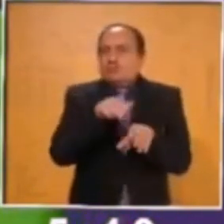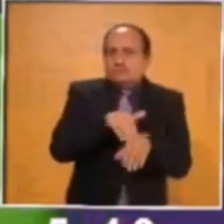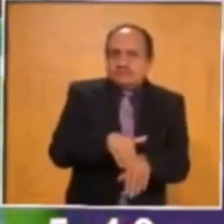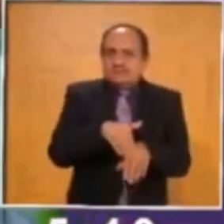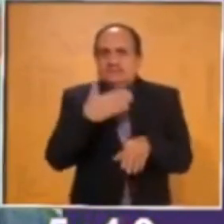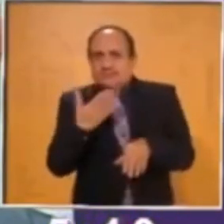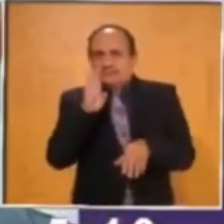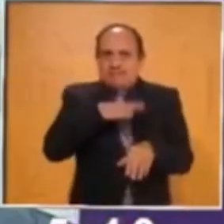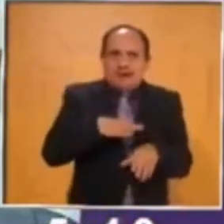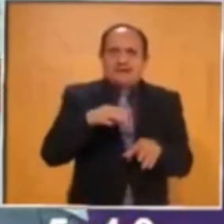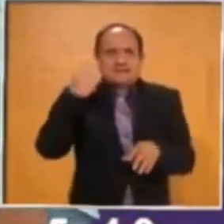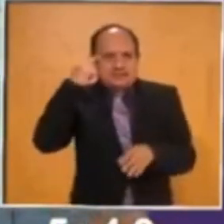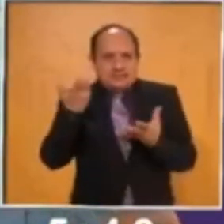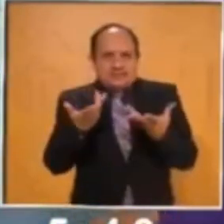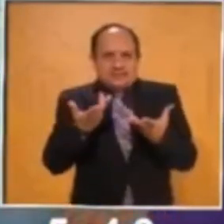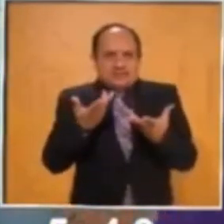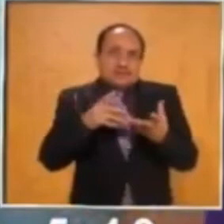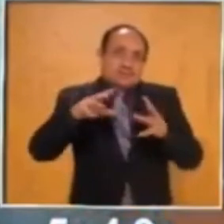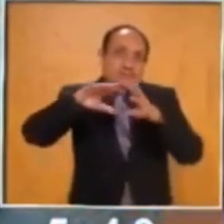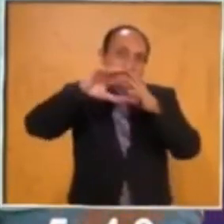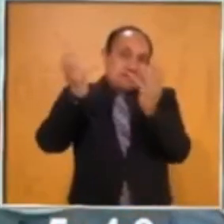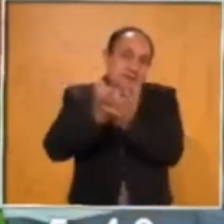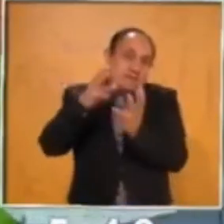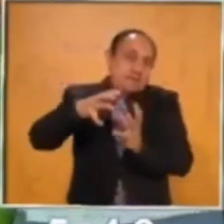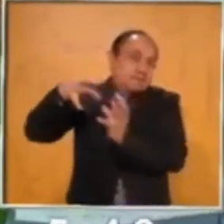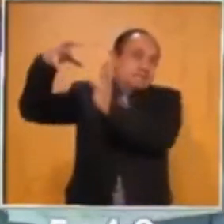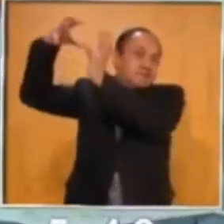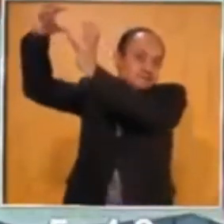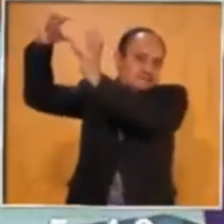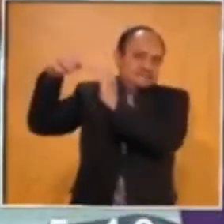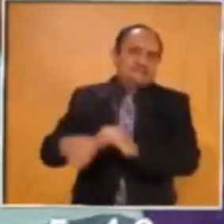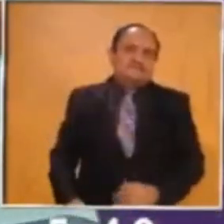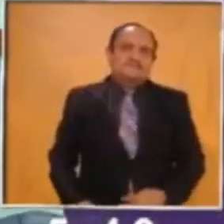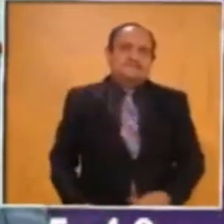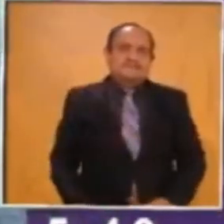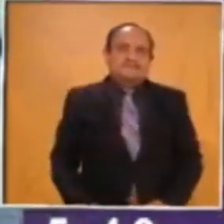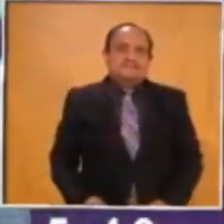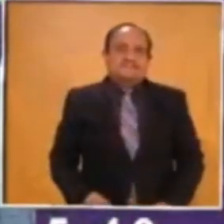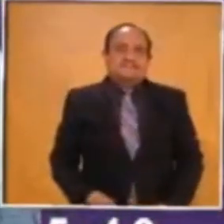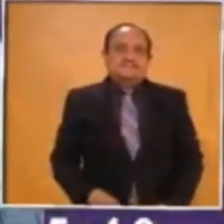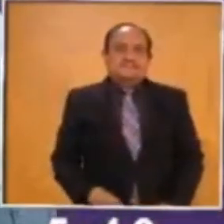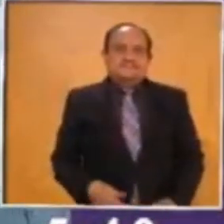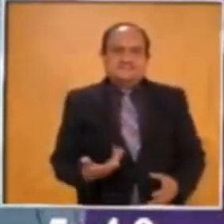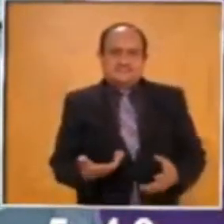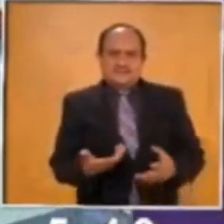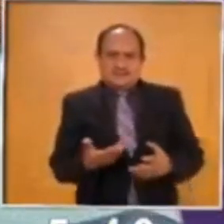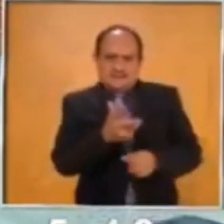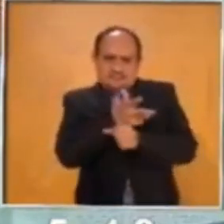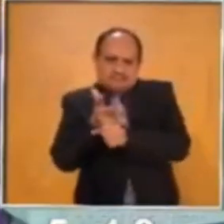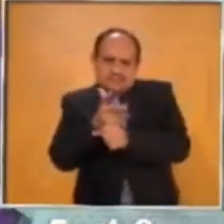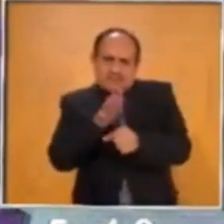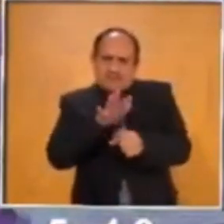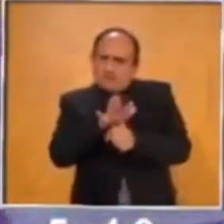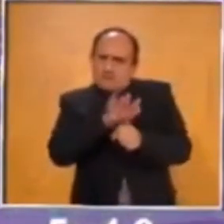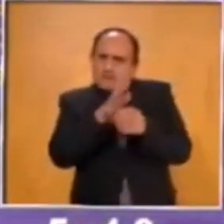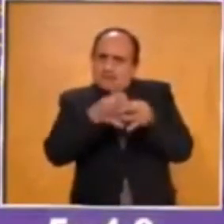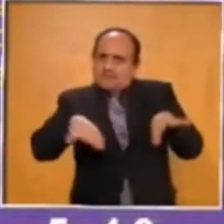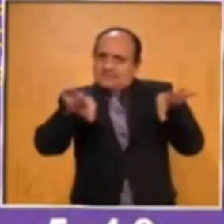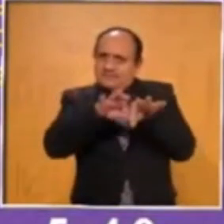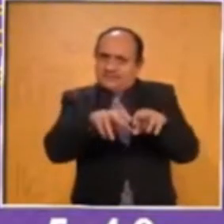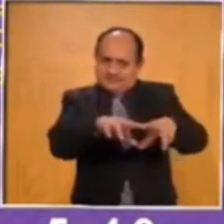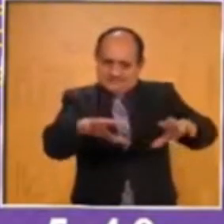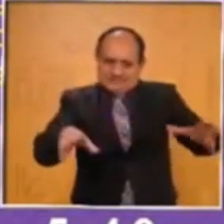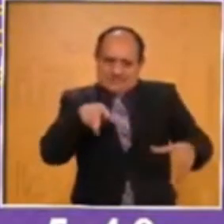estos bichos que no son del planeta Tierra. ¿Sí? ¿Qué escena consideras más relevante de los Reyes de la